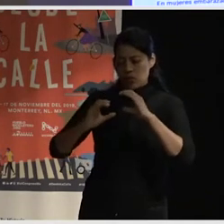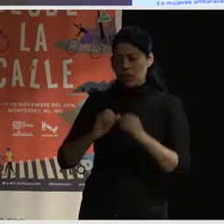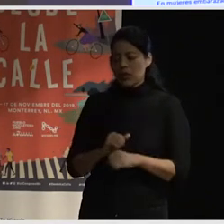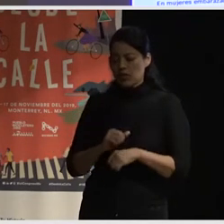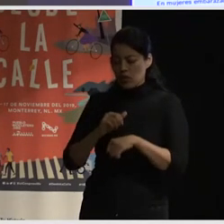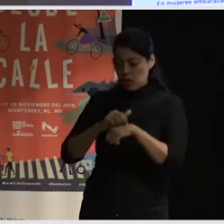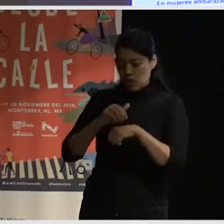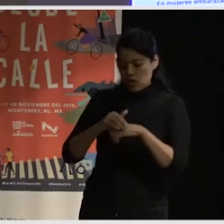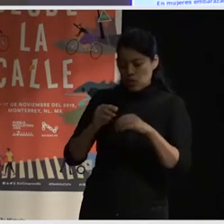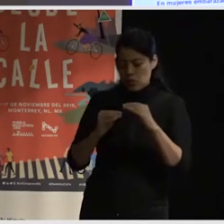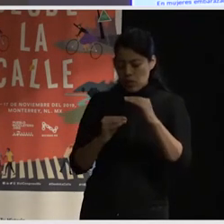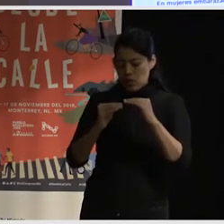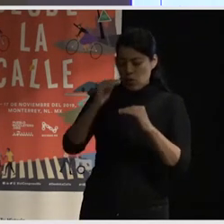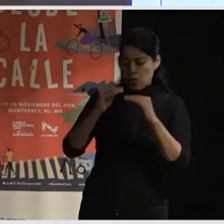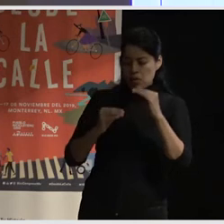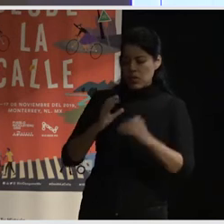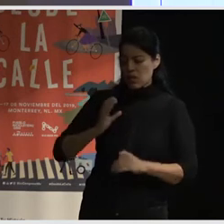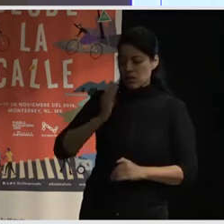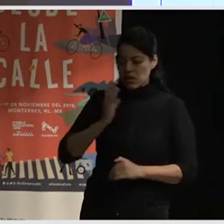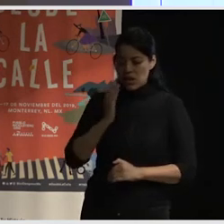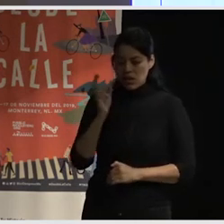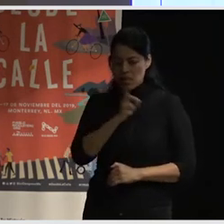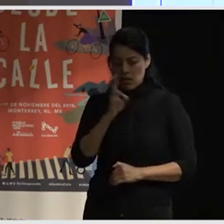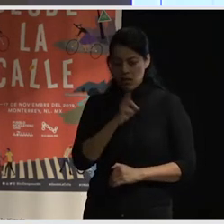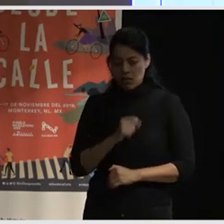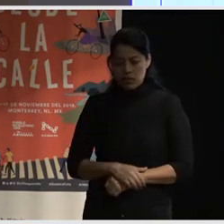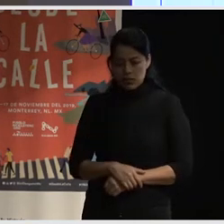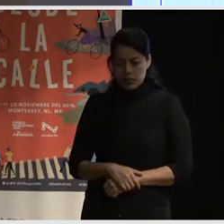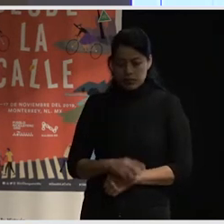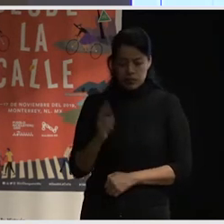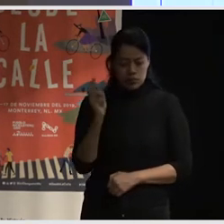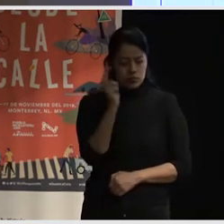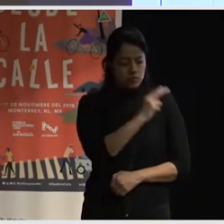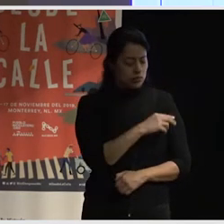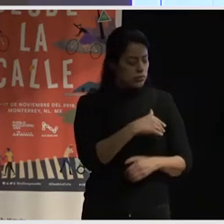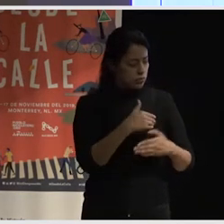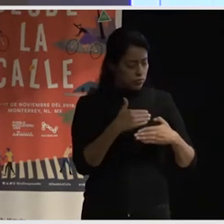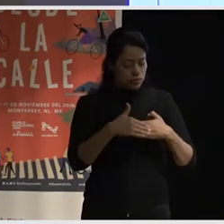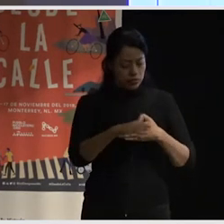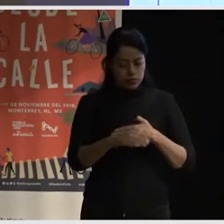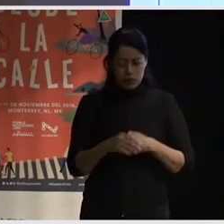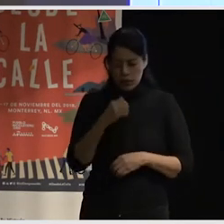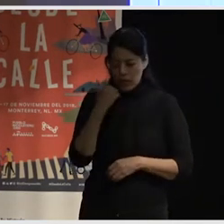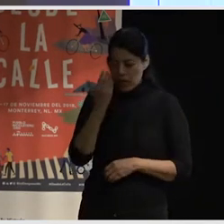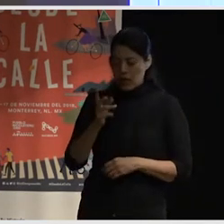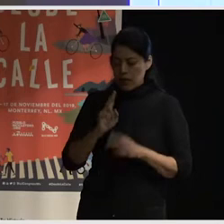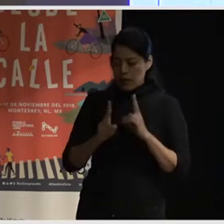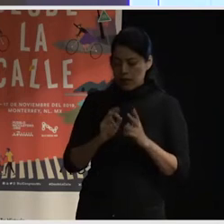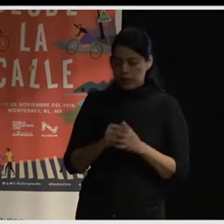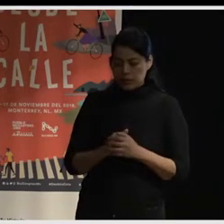estas son unas unas láminas que me voy a saltar y quiero hablar un poco de esto